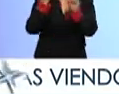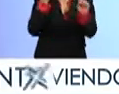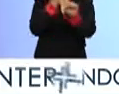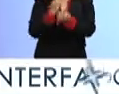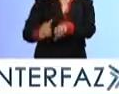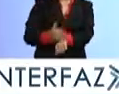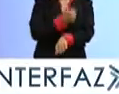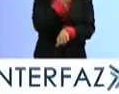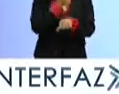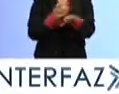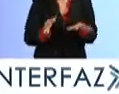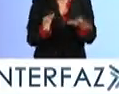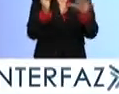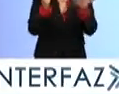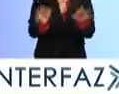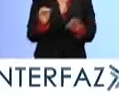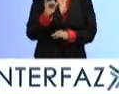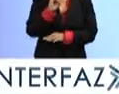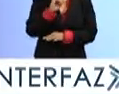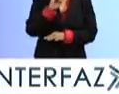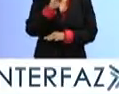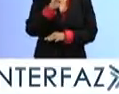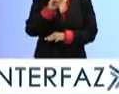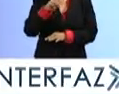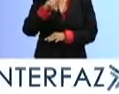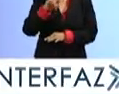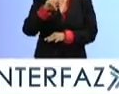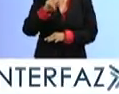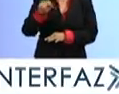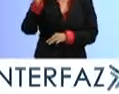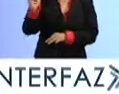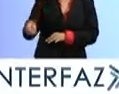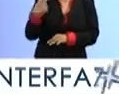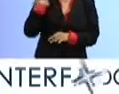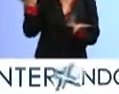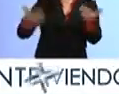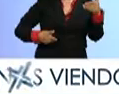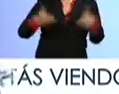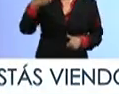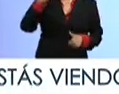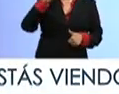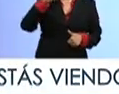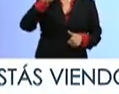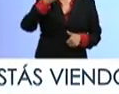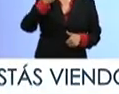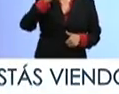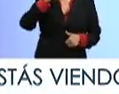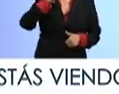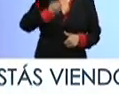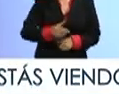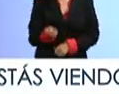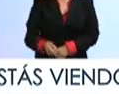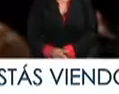años de fundación, Lidia Martínez también nos presenta un reportaje sobre dramaturgia. Veamos de qué se trata.